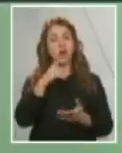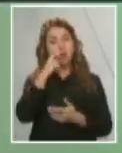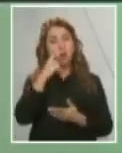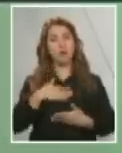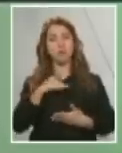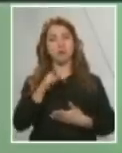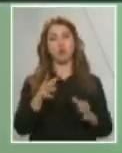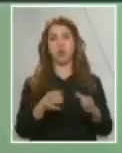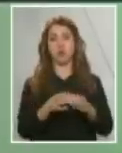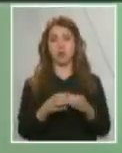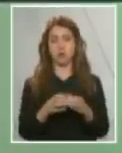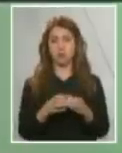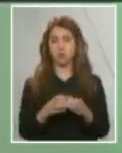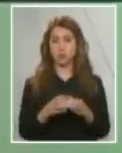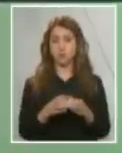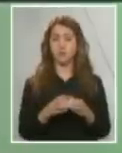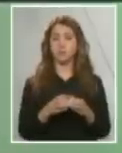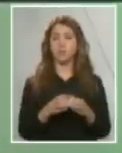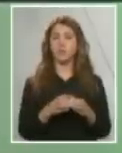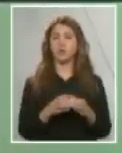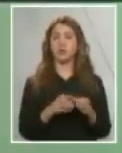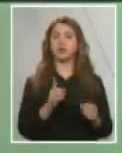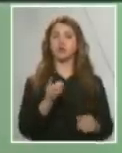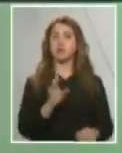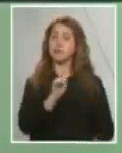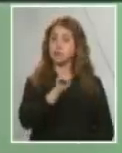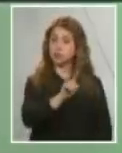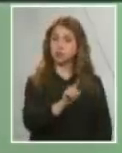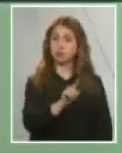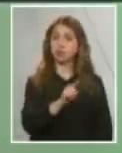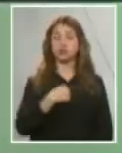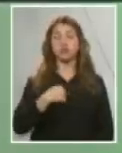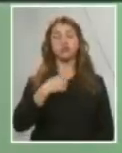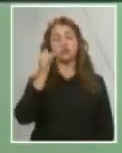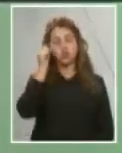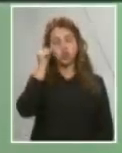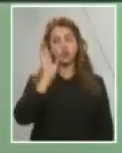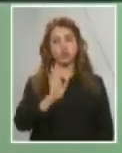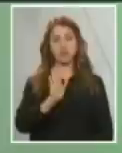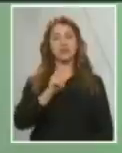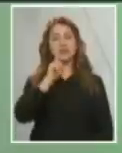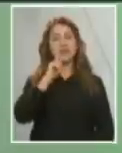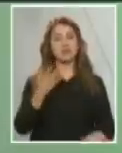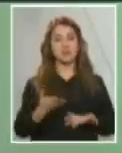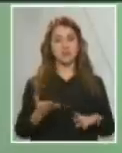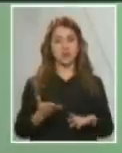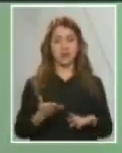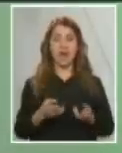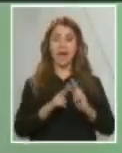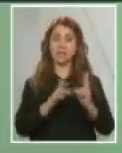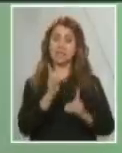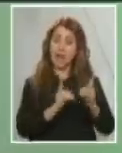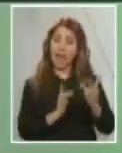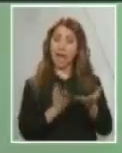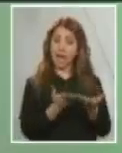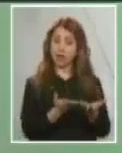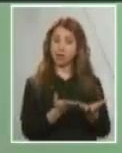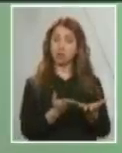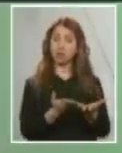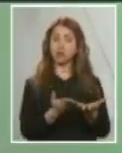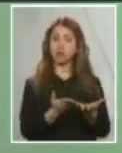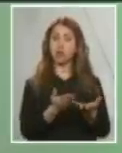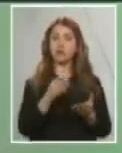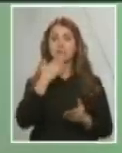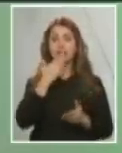para ti y para tu equipo? Que no es solo tú, claro. Yo lo sé. ¿Qué significa hacer algo y poner